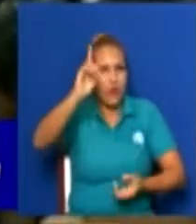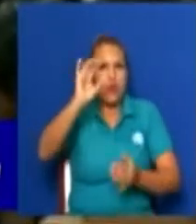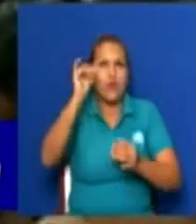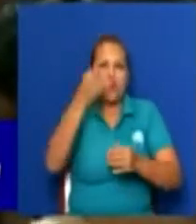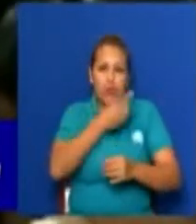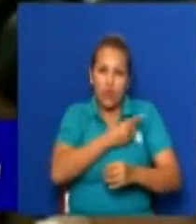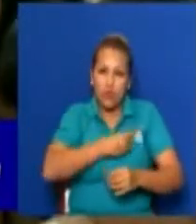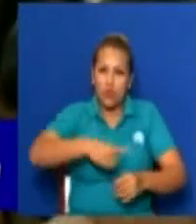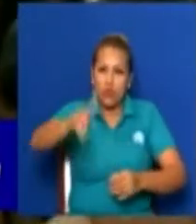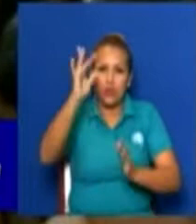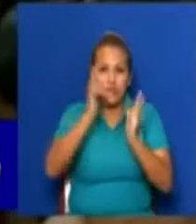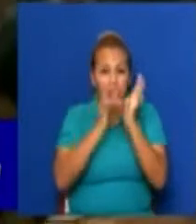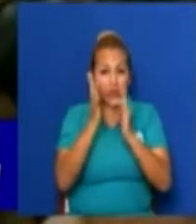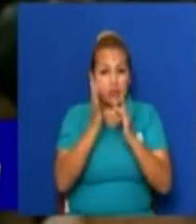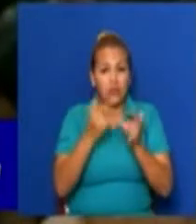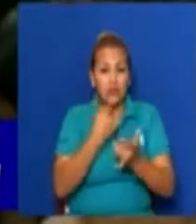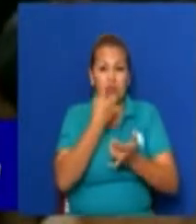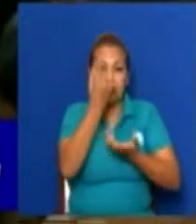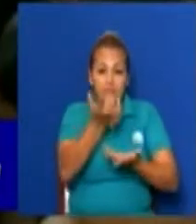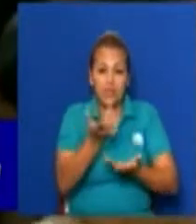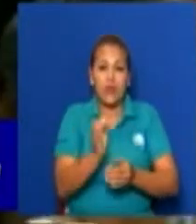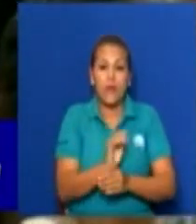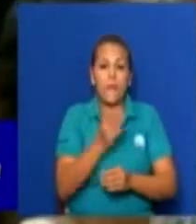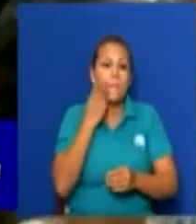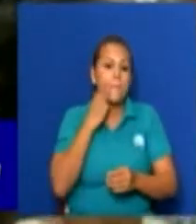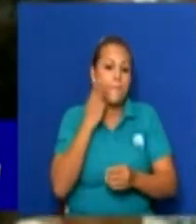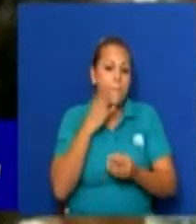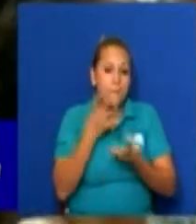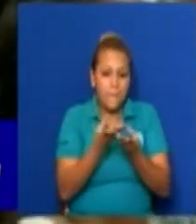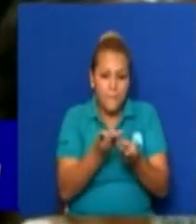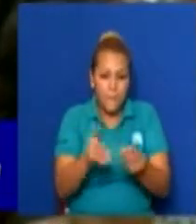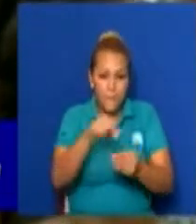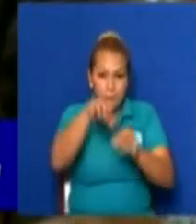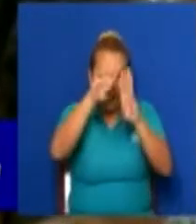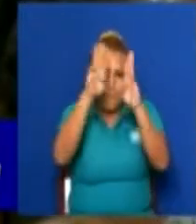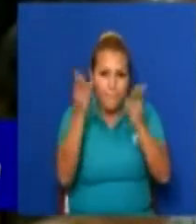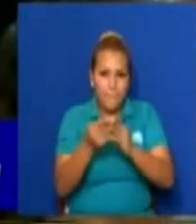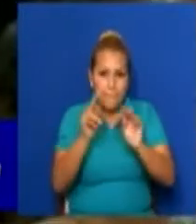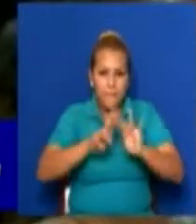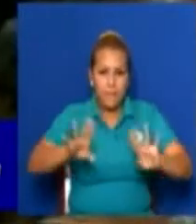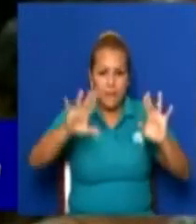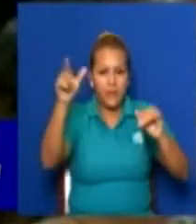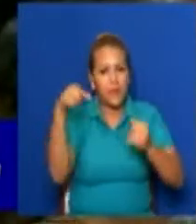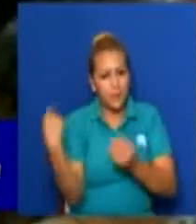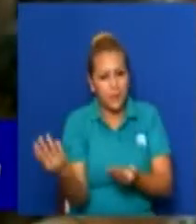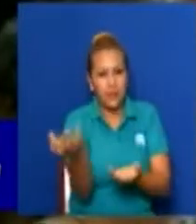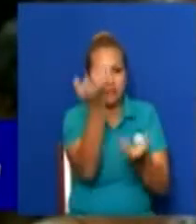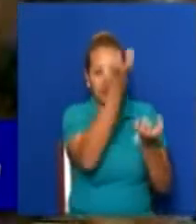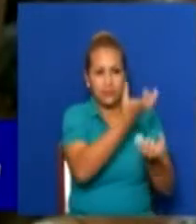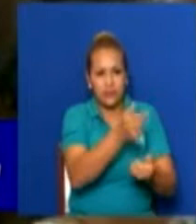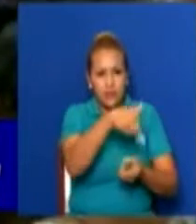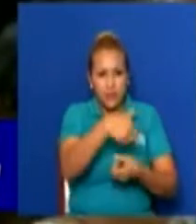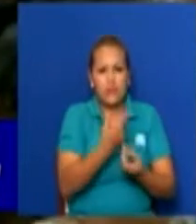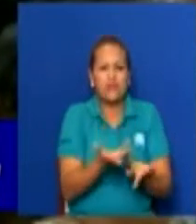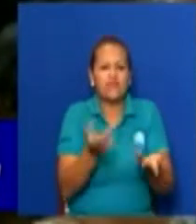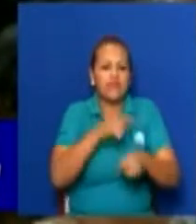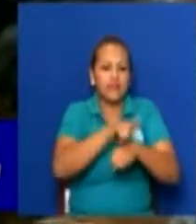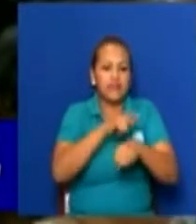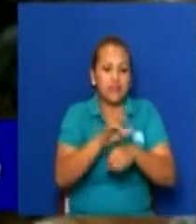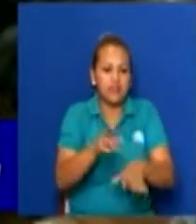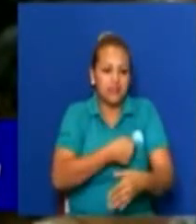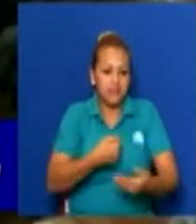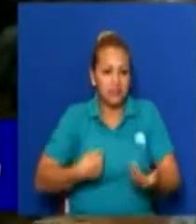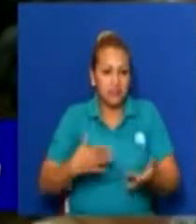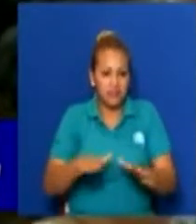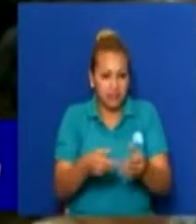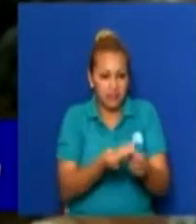llama Dios Jesucristo. Dijo: Madre Tierra, vayan y busquen qué hacer. Madre Naturaleza, háganlo. Ahí